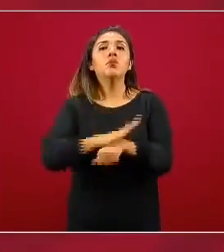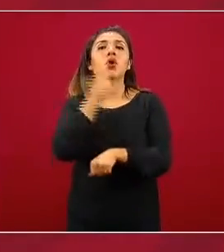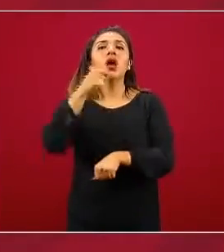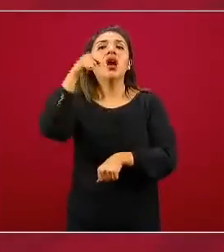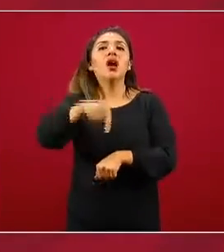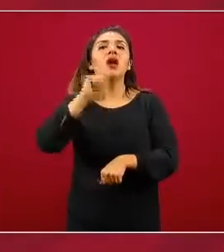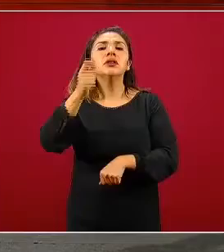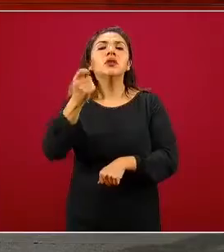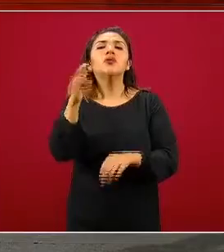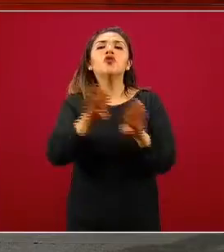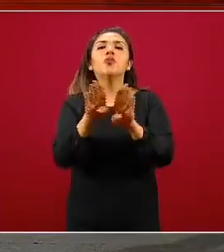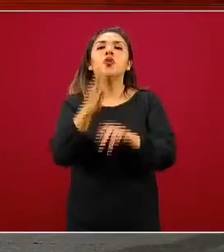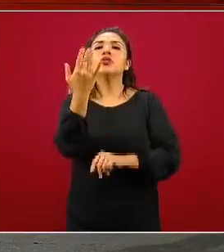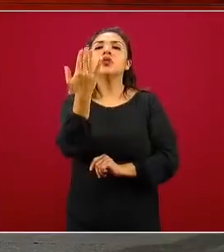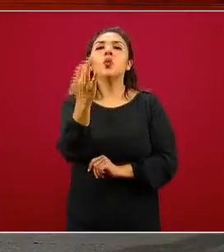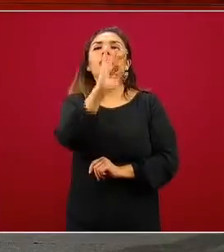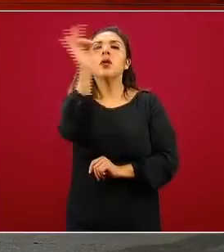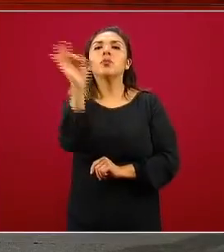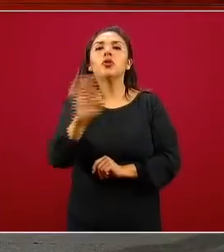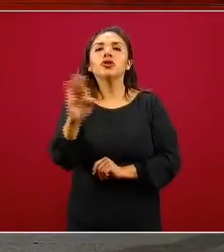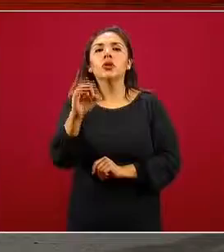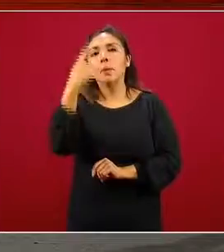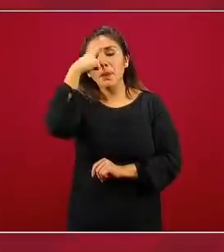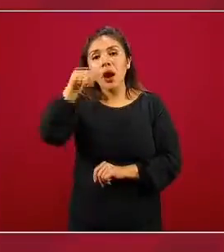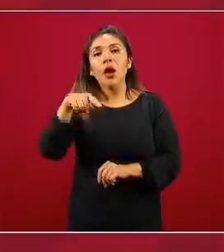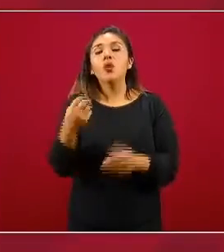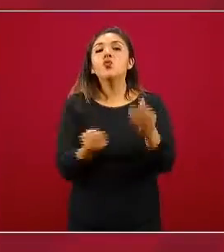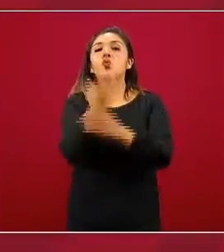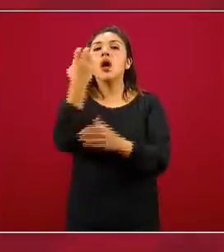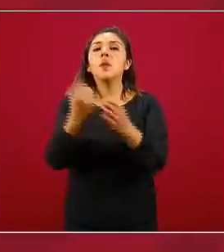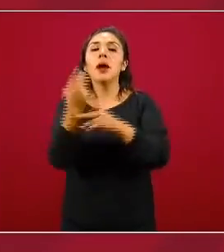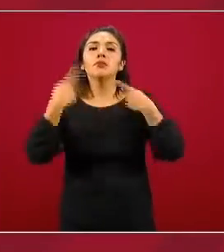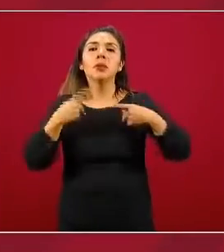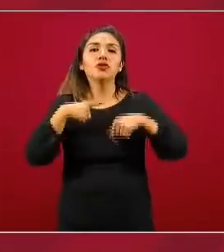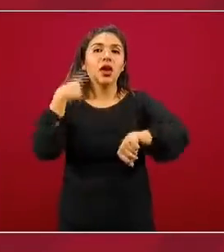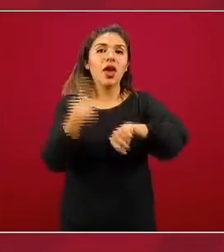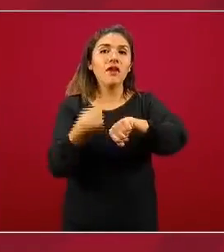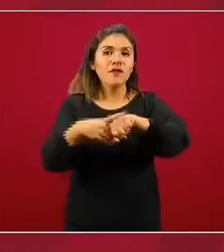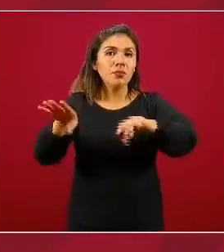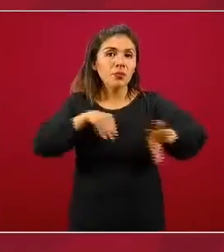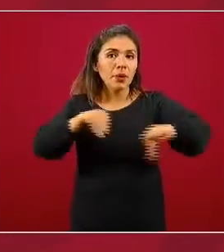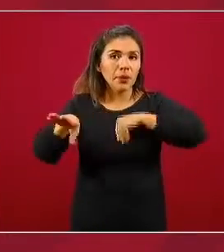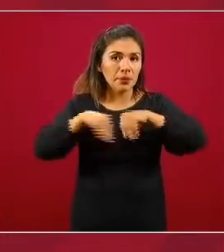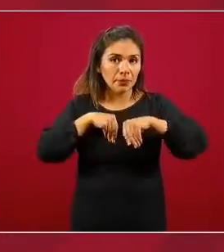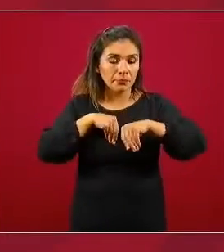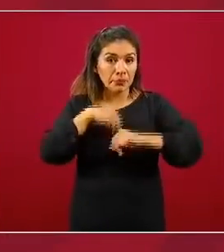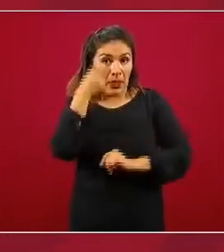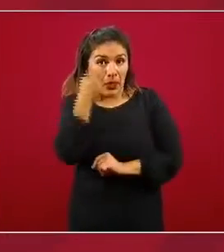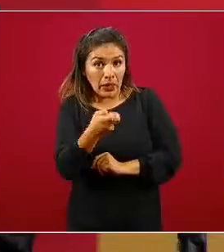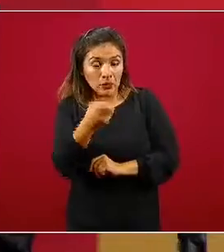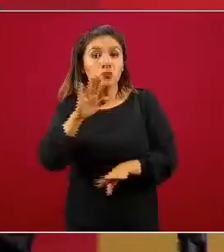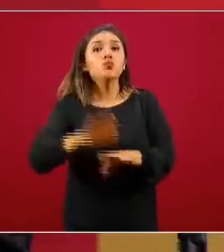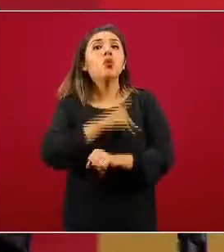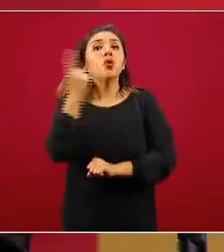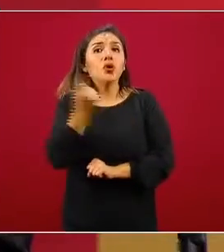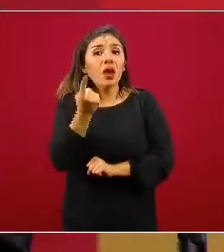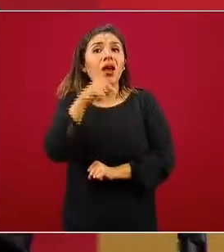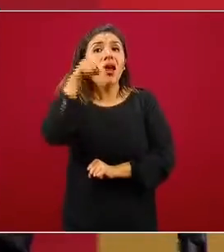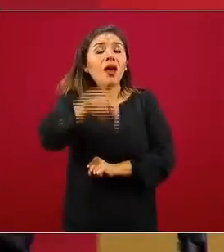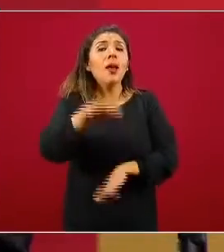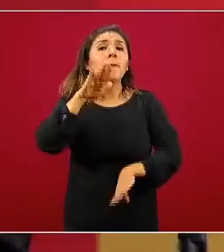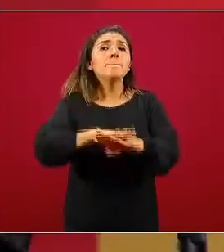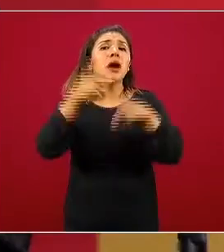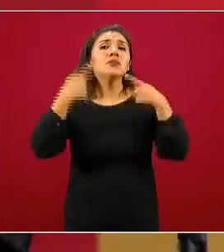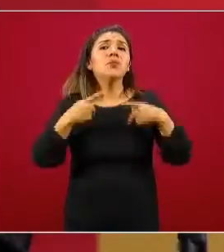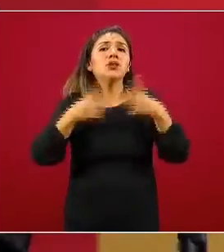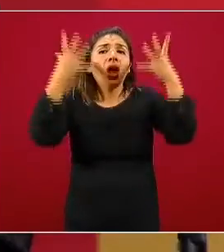ocupan casi el 50% de los casos nuevos que se presentan. ¿Por qué razón? Porque es la zona más